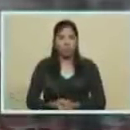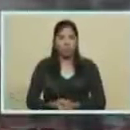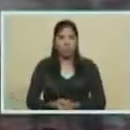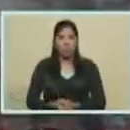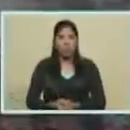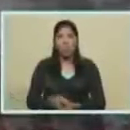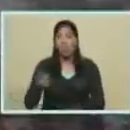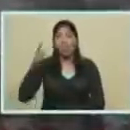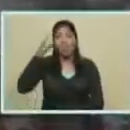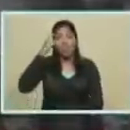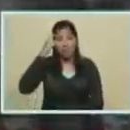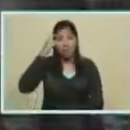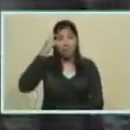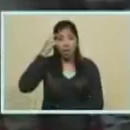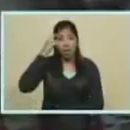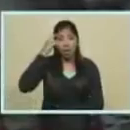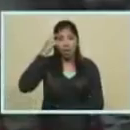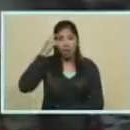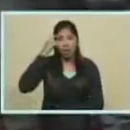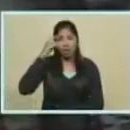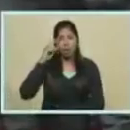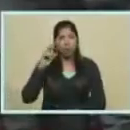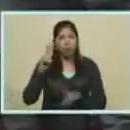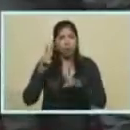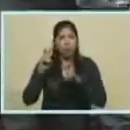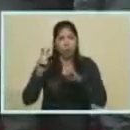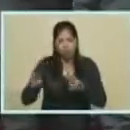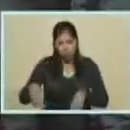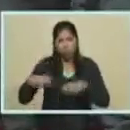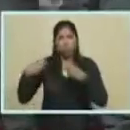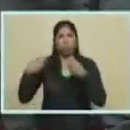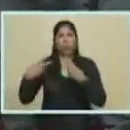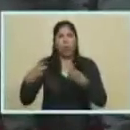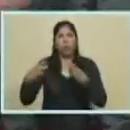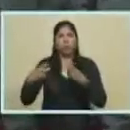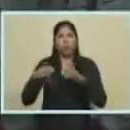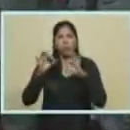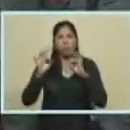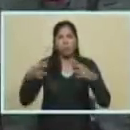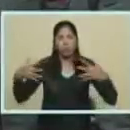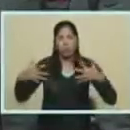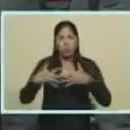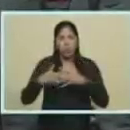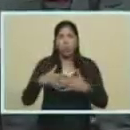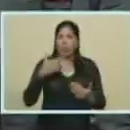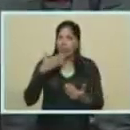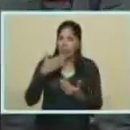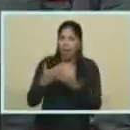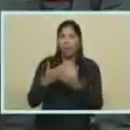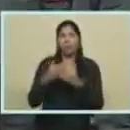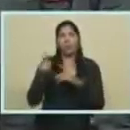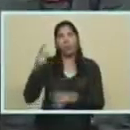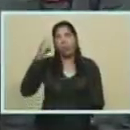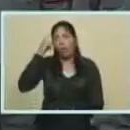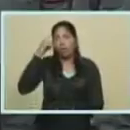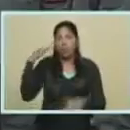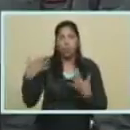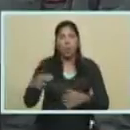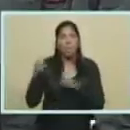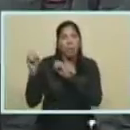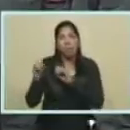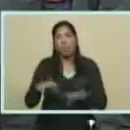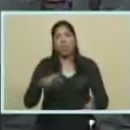Es el día del nuevo inicio de la unión cívico-militar. Gracias, 4 de febrero,